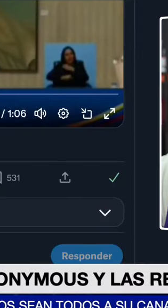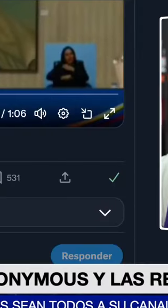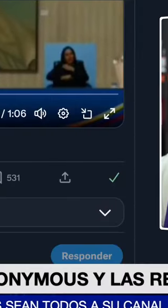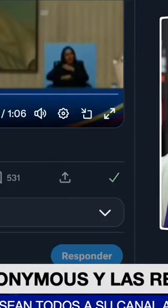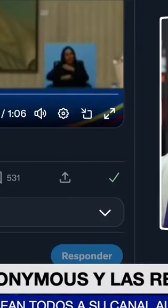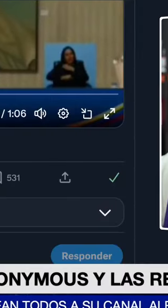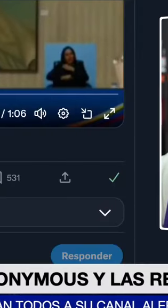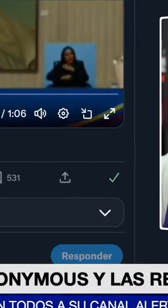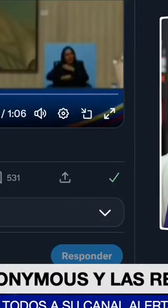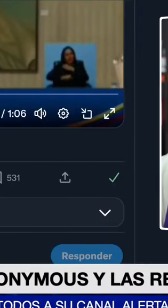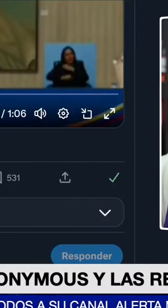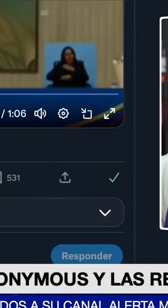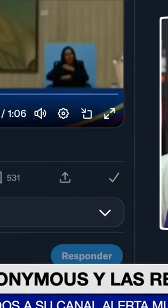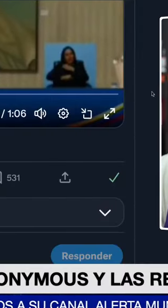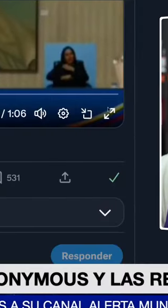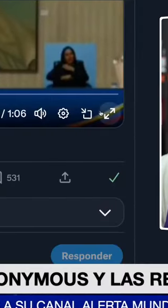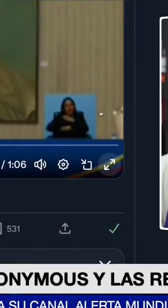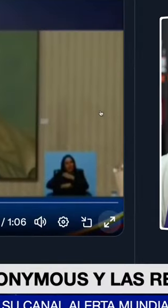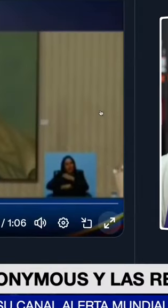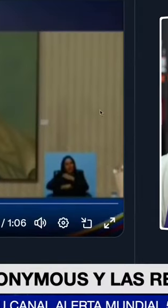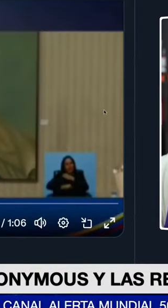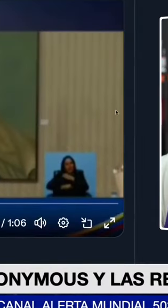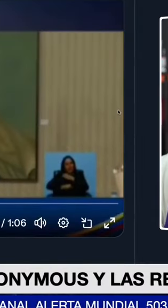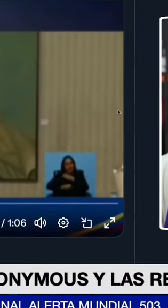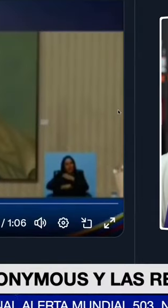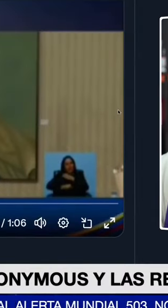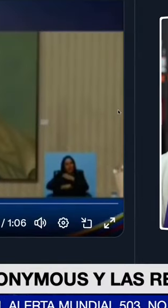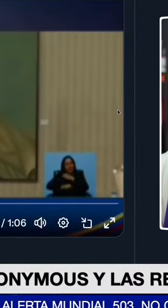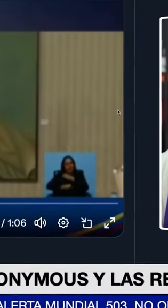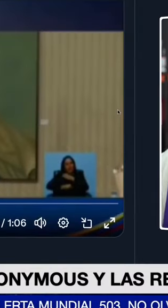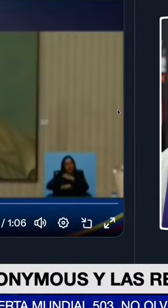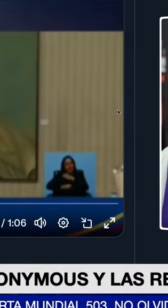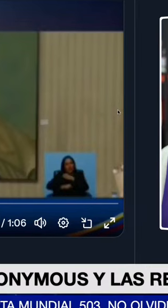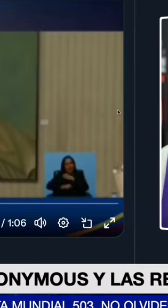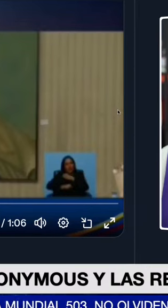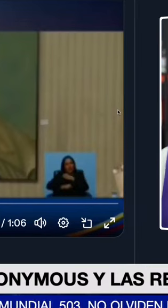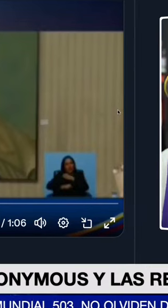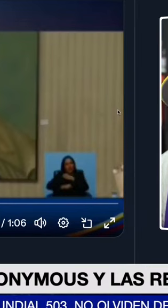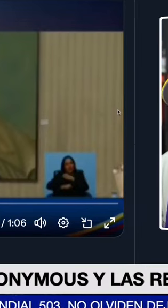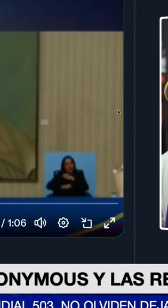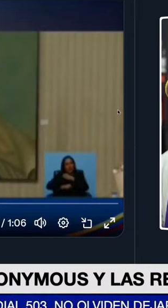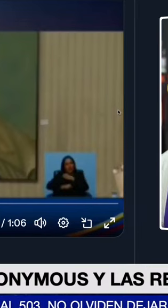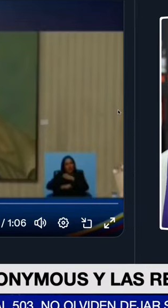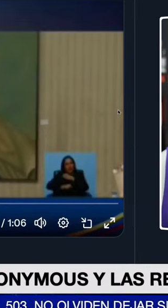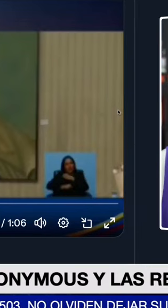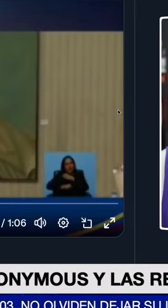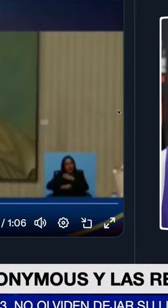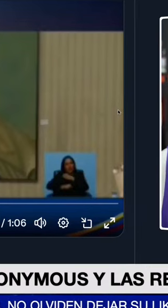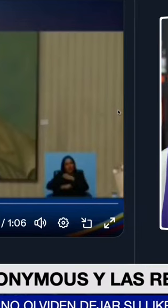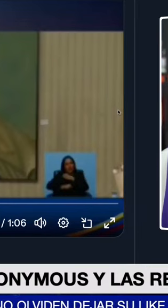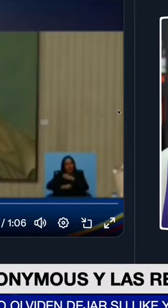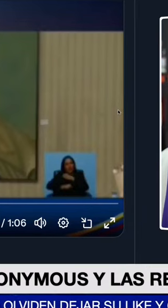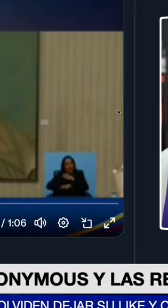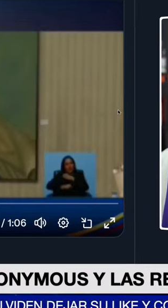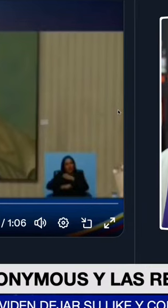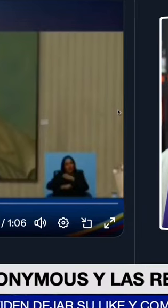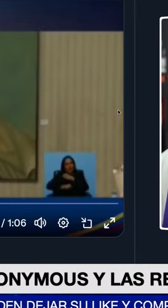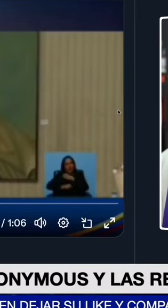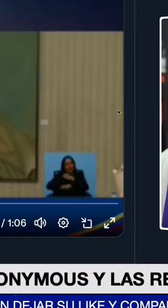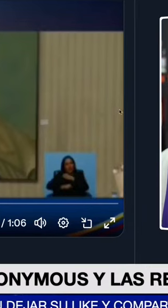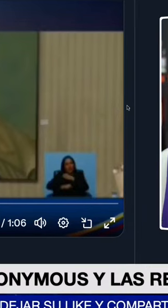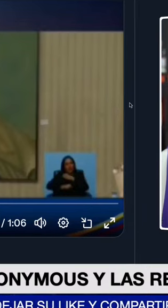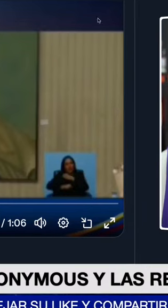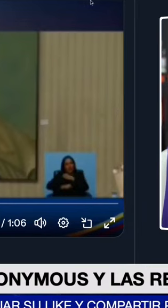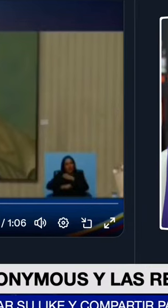todo esto Bueno ya escucharon que pide que se le haga eso para poder cont estar quiere contrarrestar a lo que es